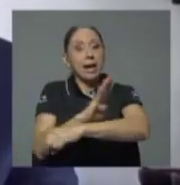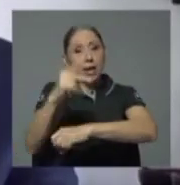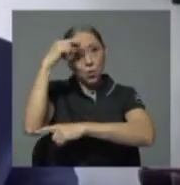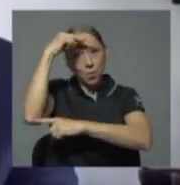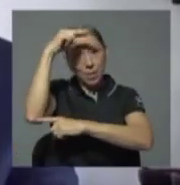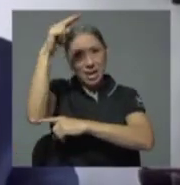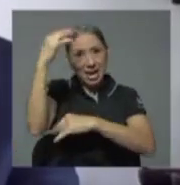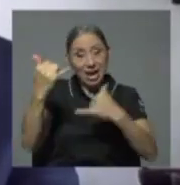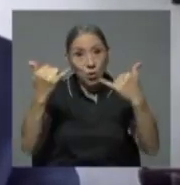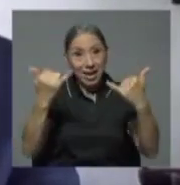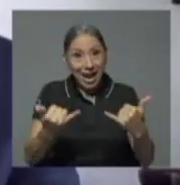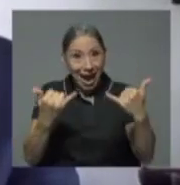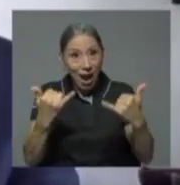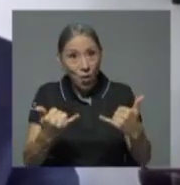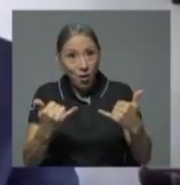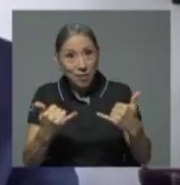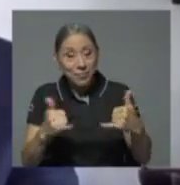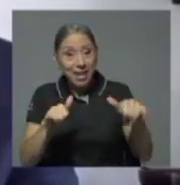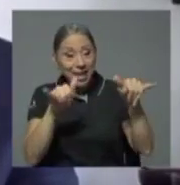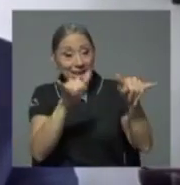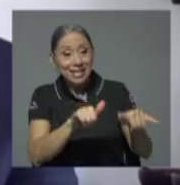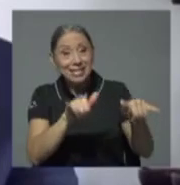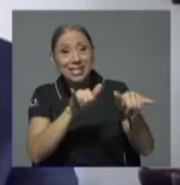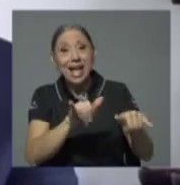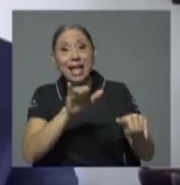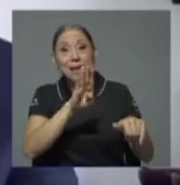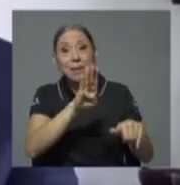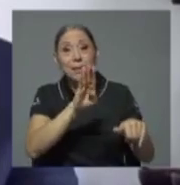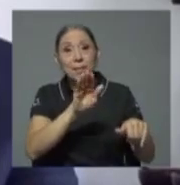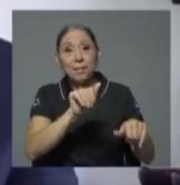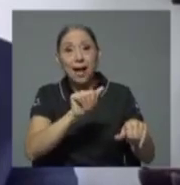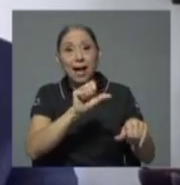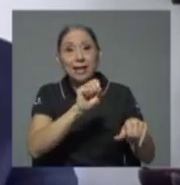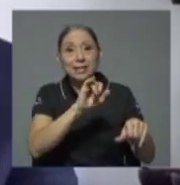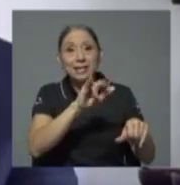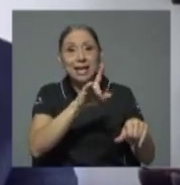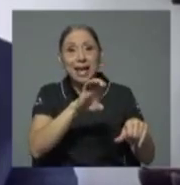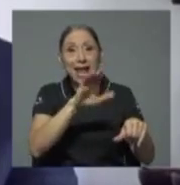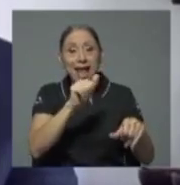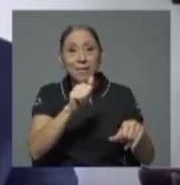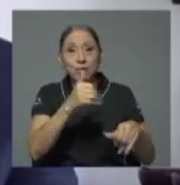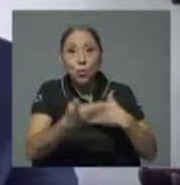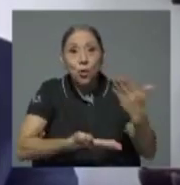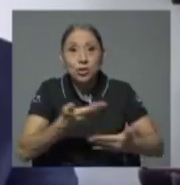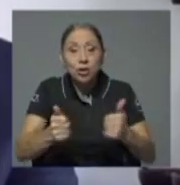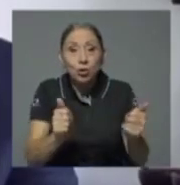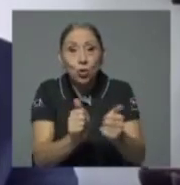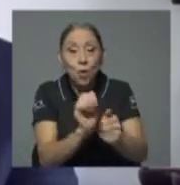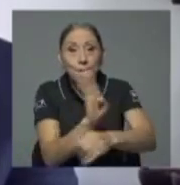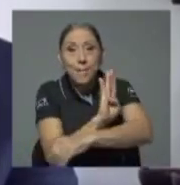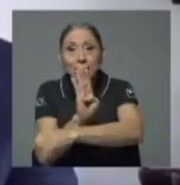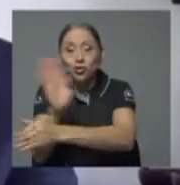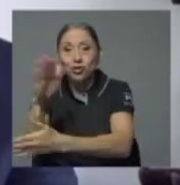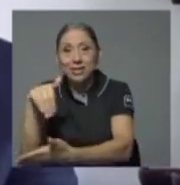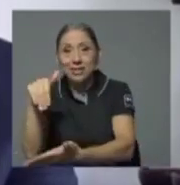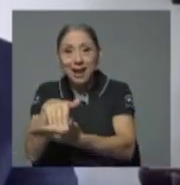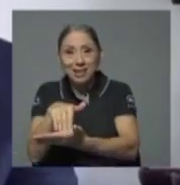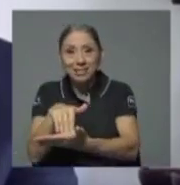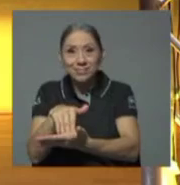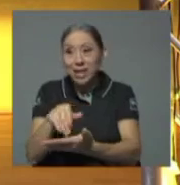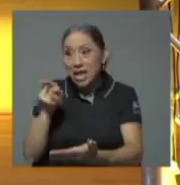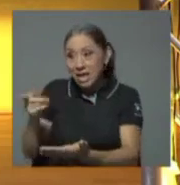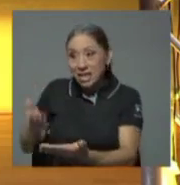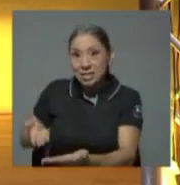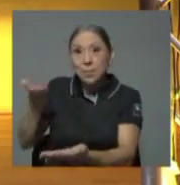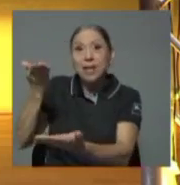Basilea coadyuvando con los bancos centrales, y está planteando esos temas, y